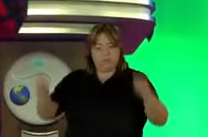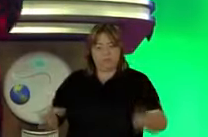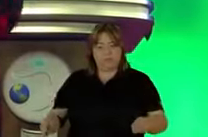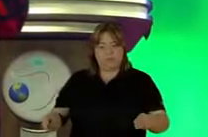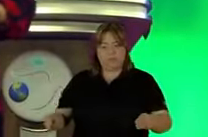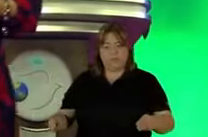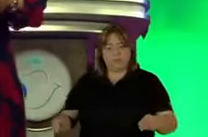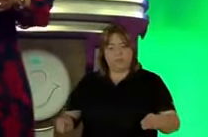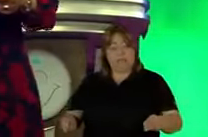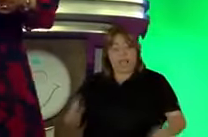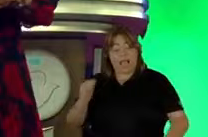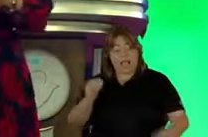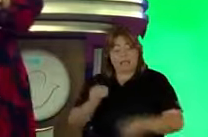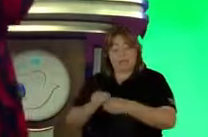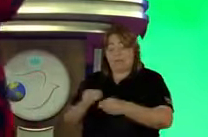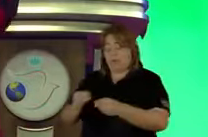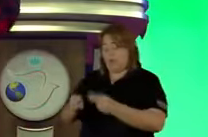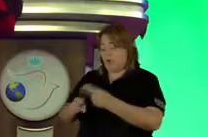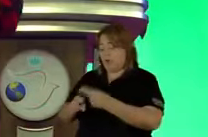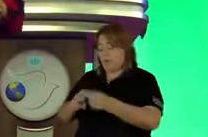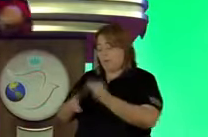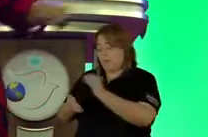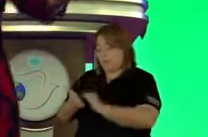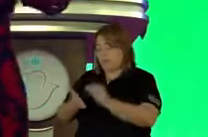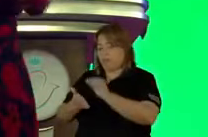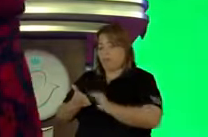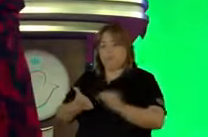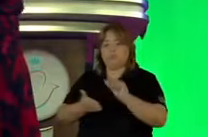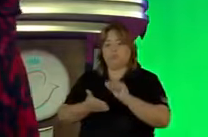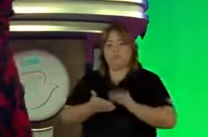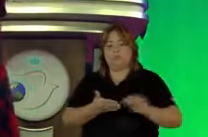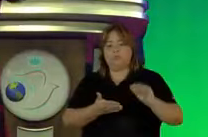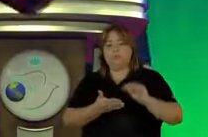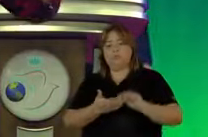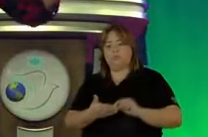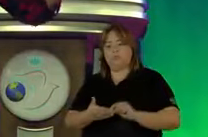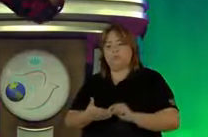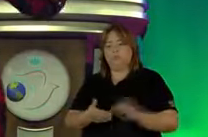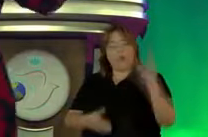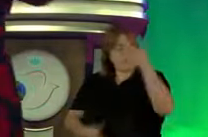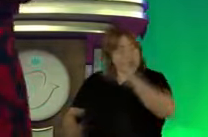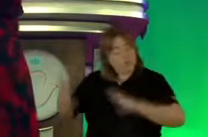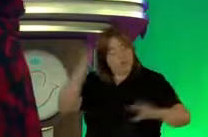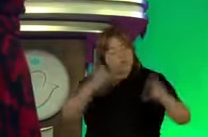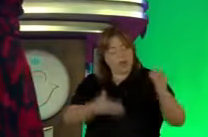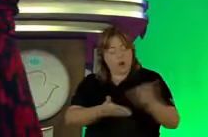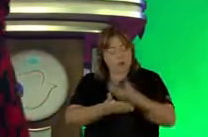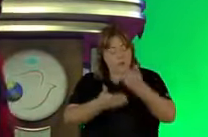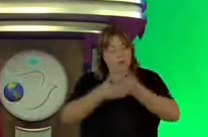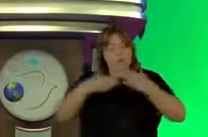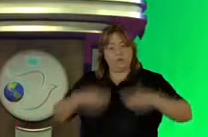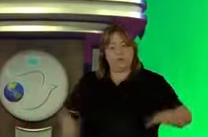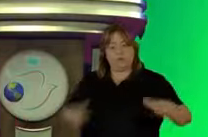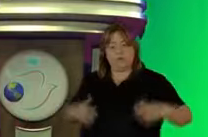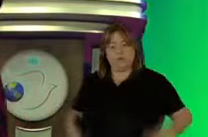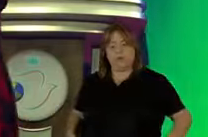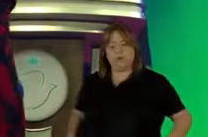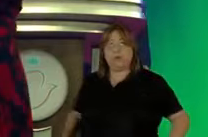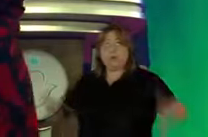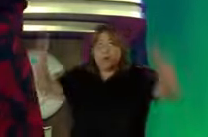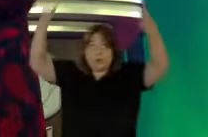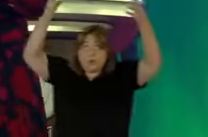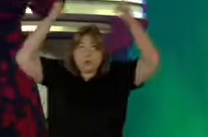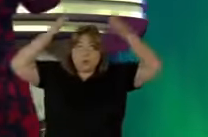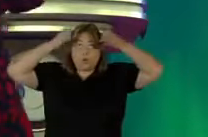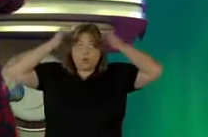escribe en el libro un nombre más. Saca un vestido más, otra corona